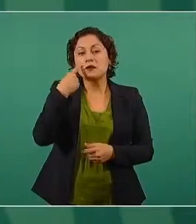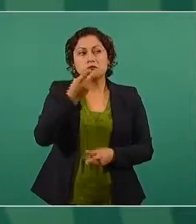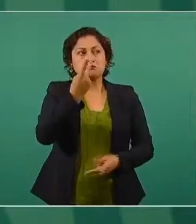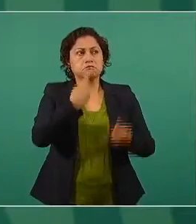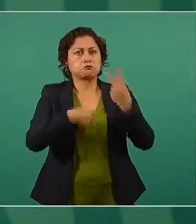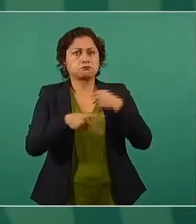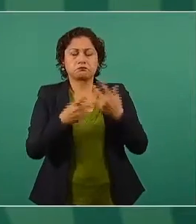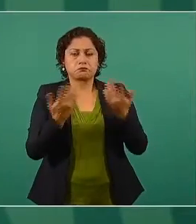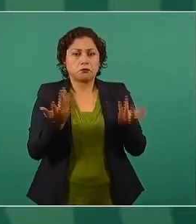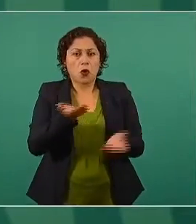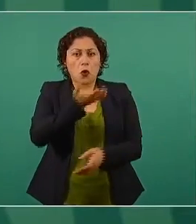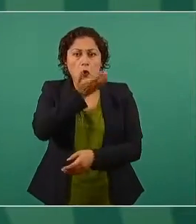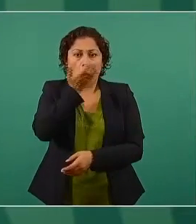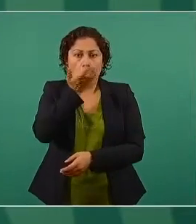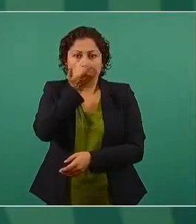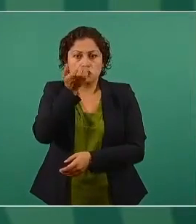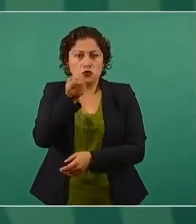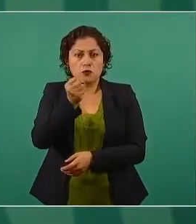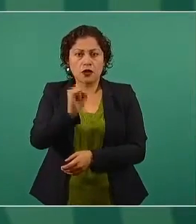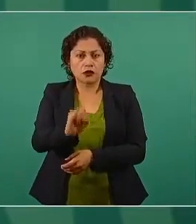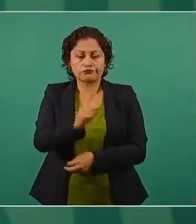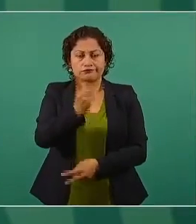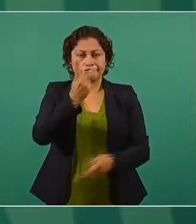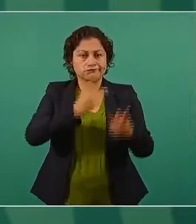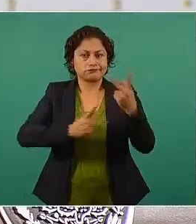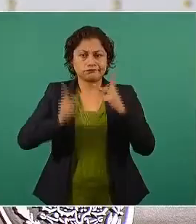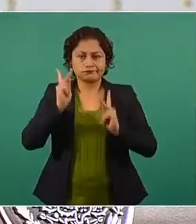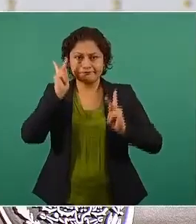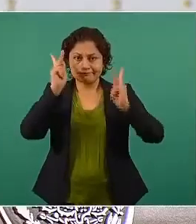rutina, una visita de rutina.